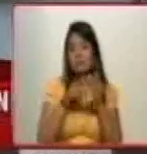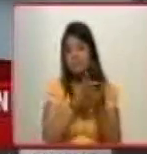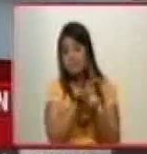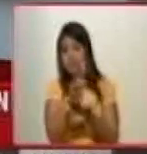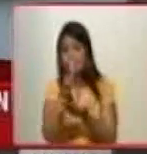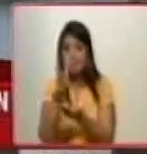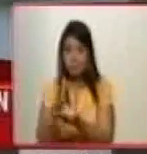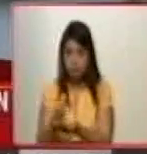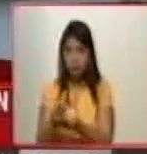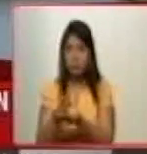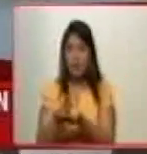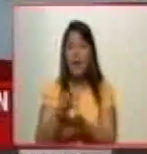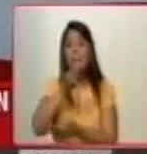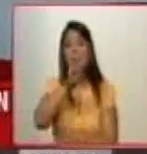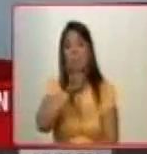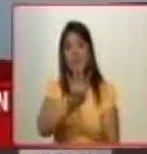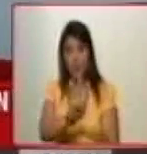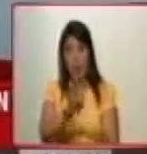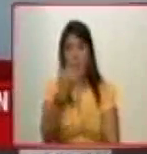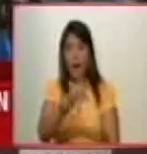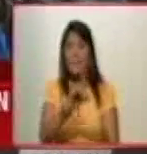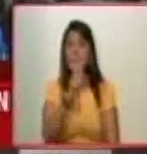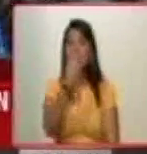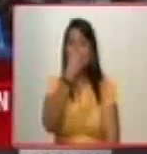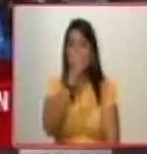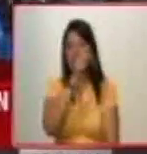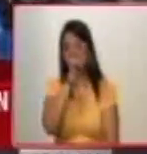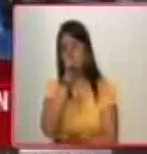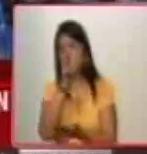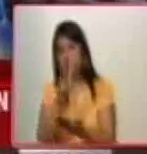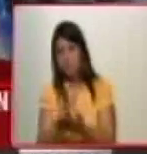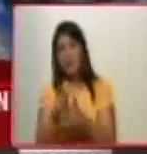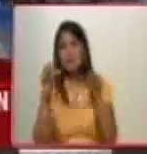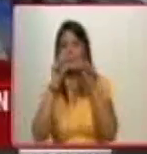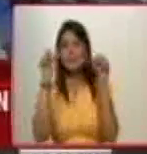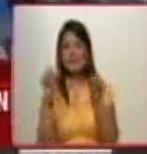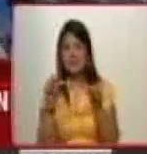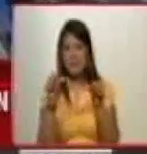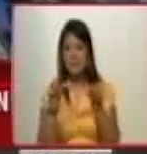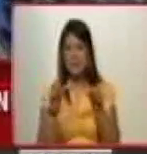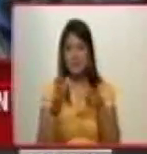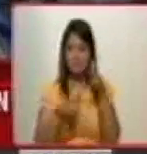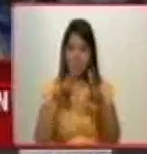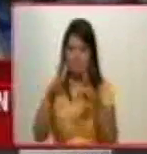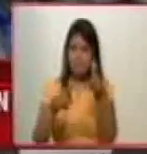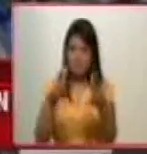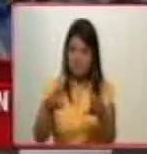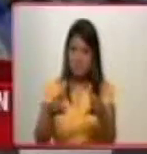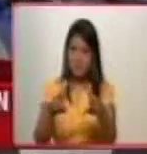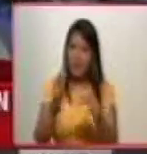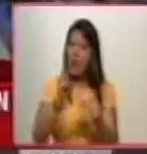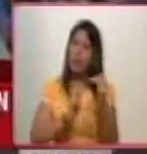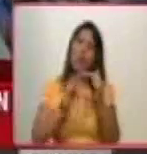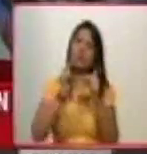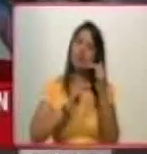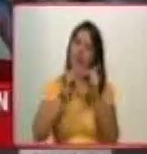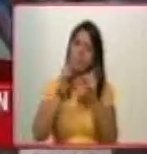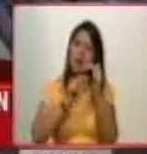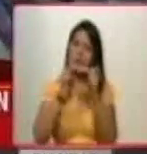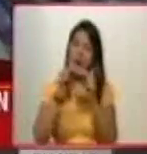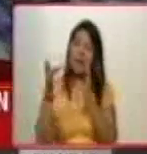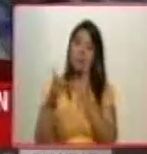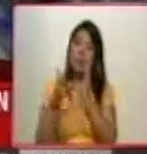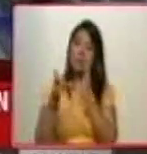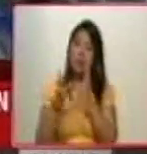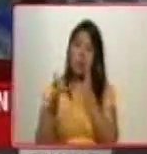de 24 trenes que va a tener este sistema de transporte masivo. Tren Metrópolis construido con la